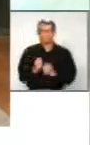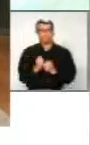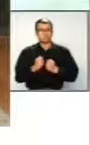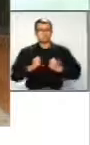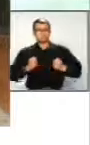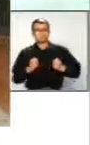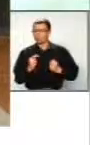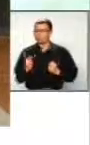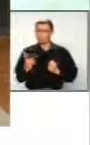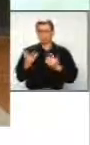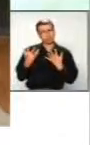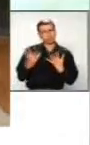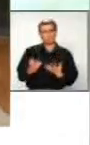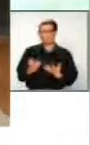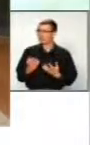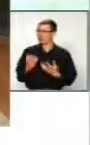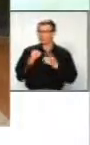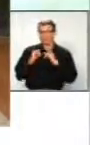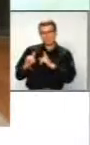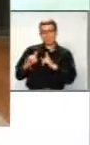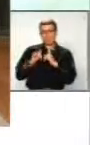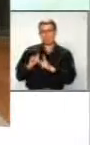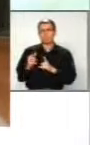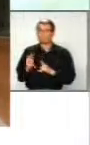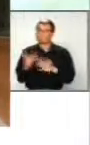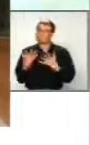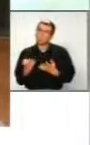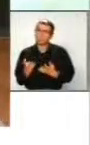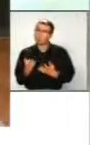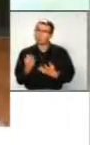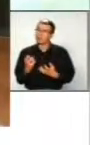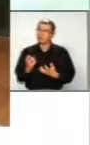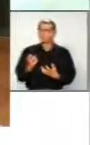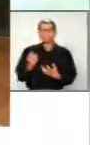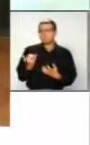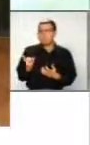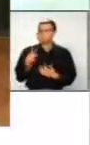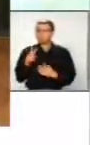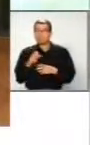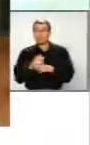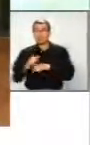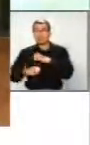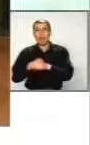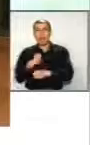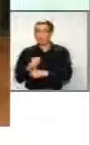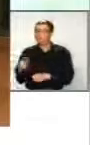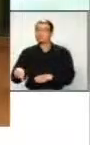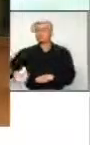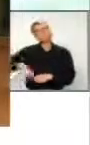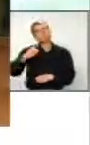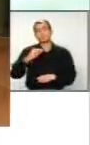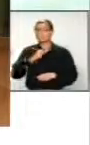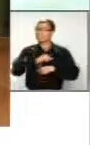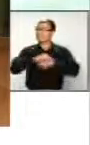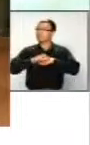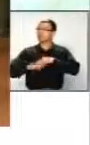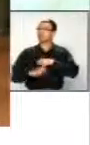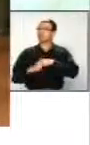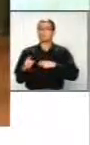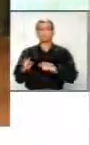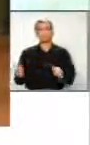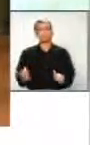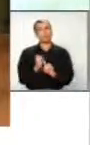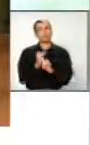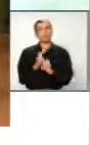quería que la niña fuese a sufrir lo que ella sufrió. Entonces, para ahorrarle el dolor, a los 7 años la metió al quirófano y le hizo operar. Sí, pero ¿y